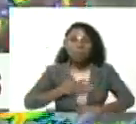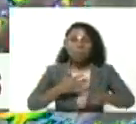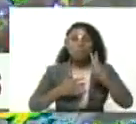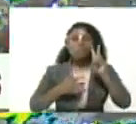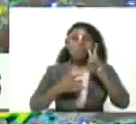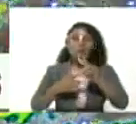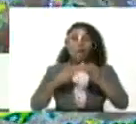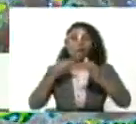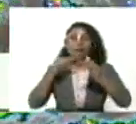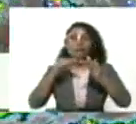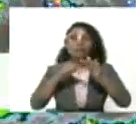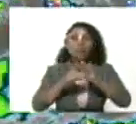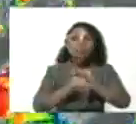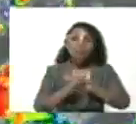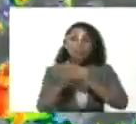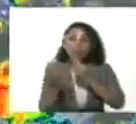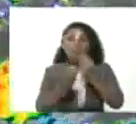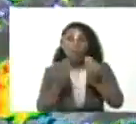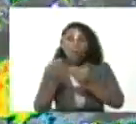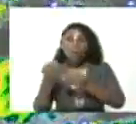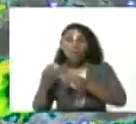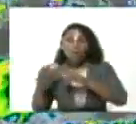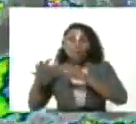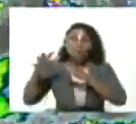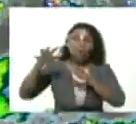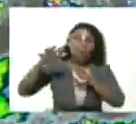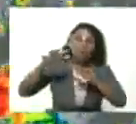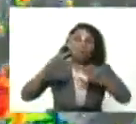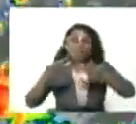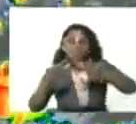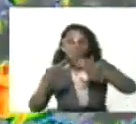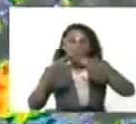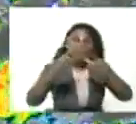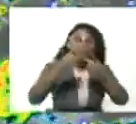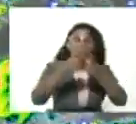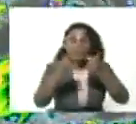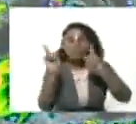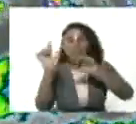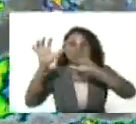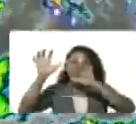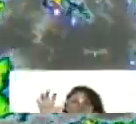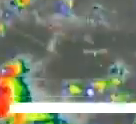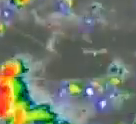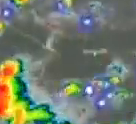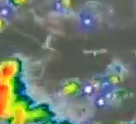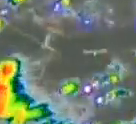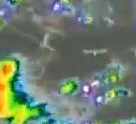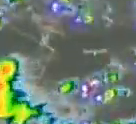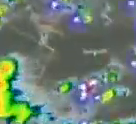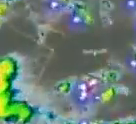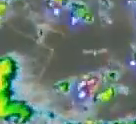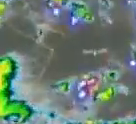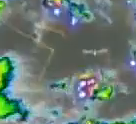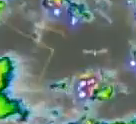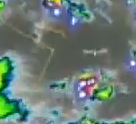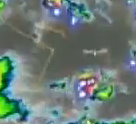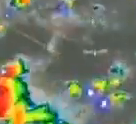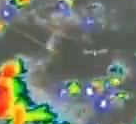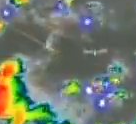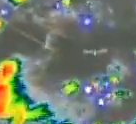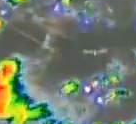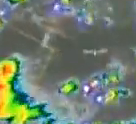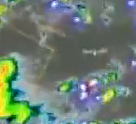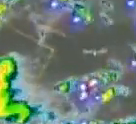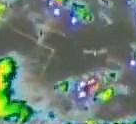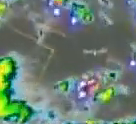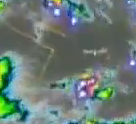la entrada de la onda tropical número 40, que viene con muy poca nubosidad asociada. Está en este momento de los... La 40, ¿no? La